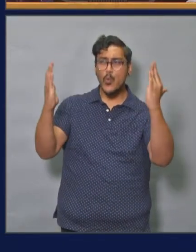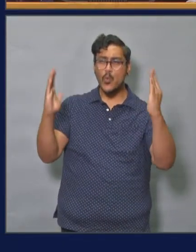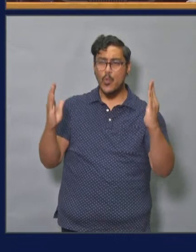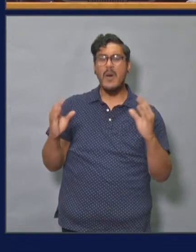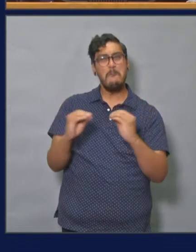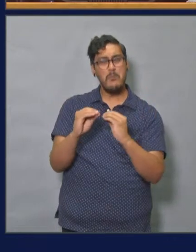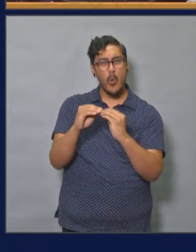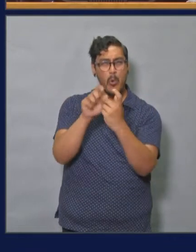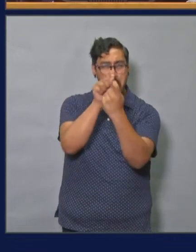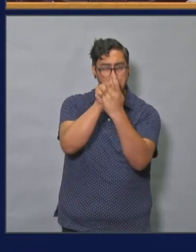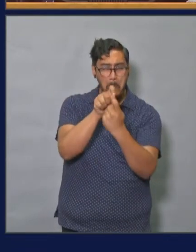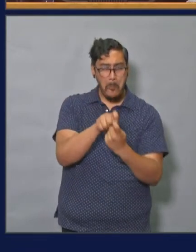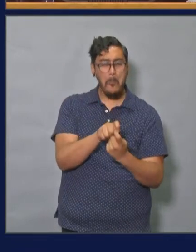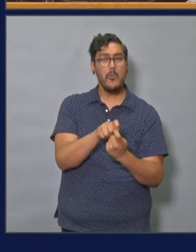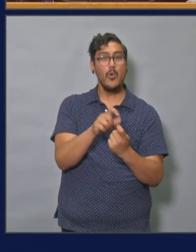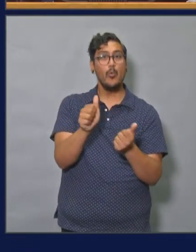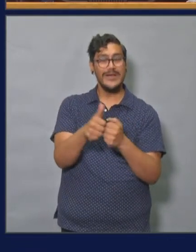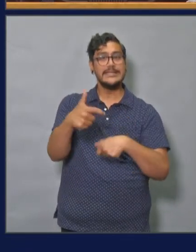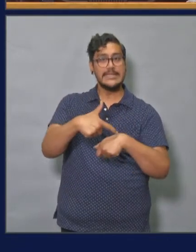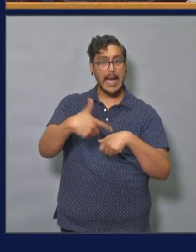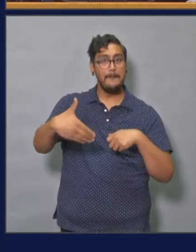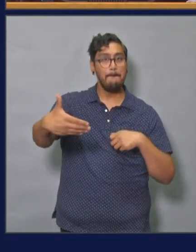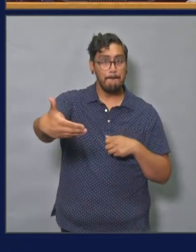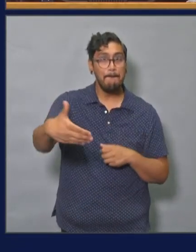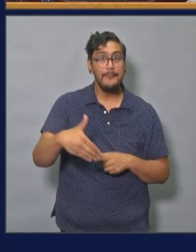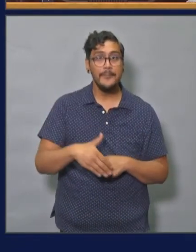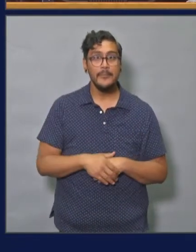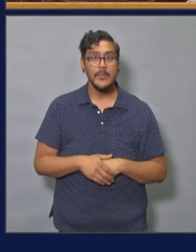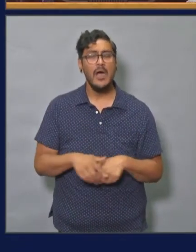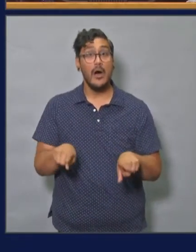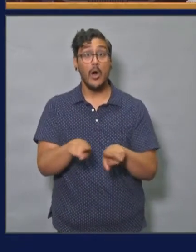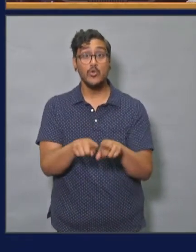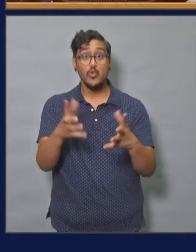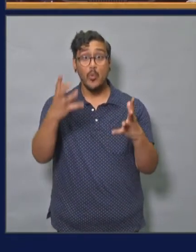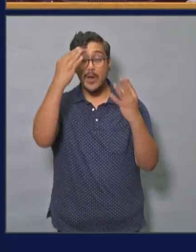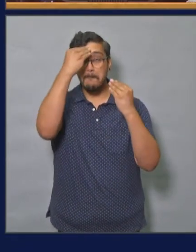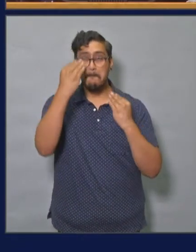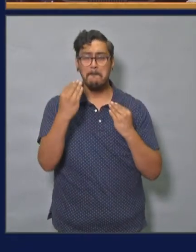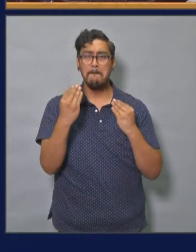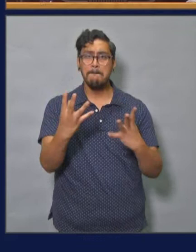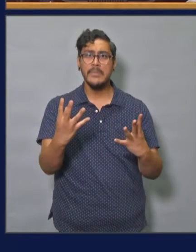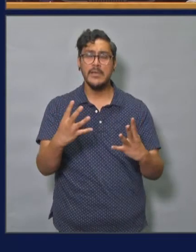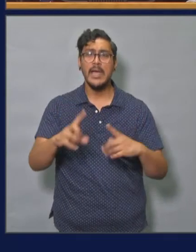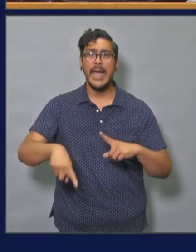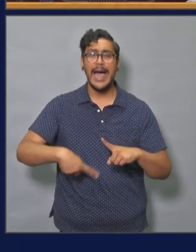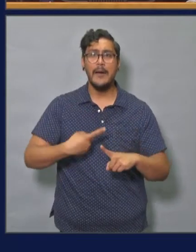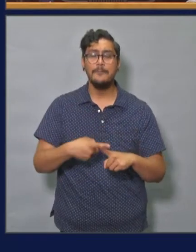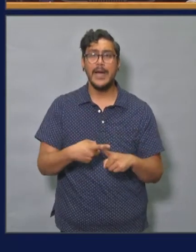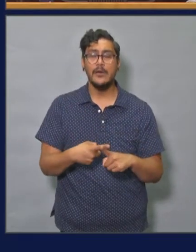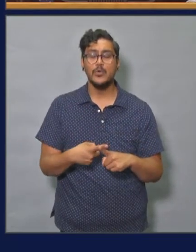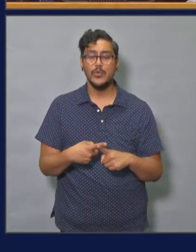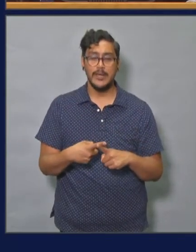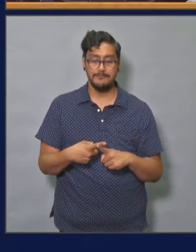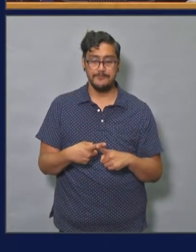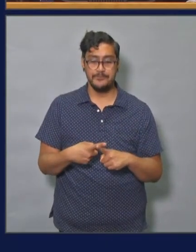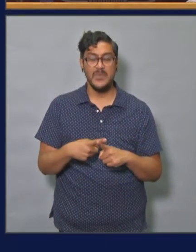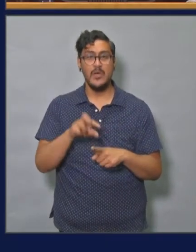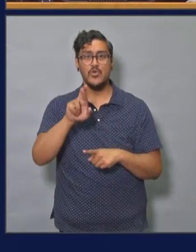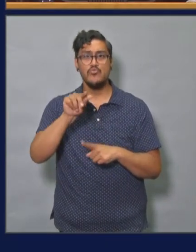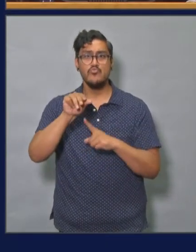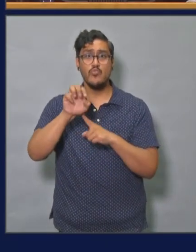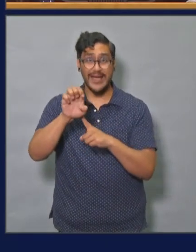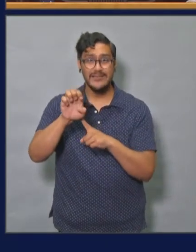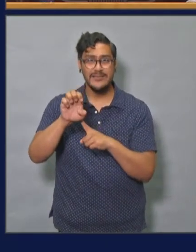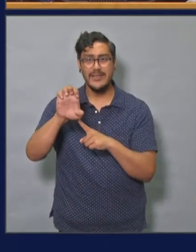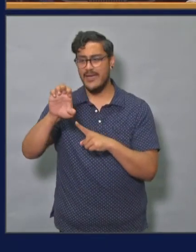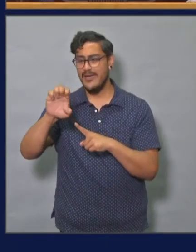el tiempo. También queremos compartir con ustedes información actualizada sobre la raza